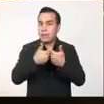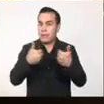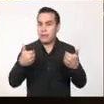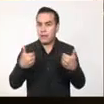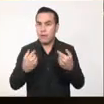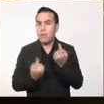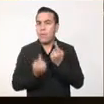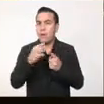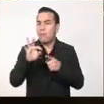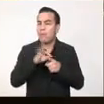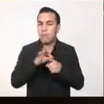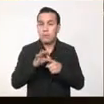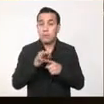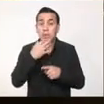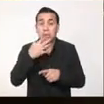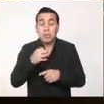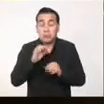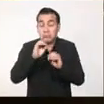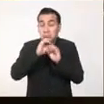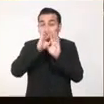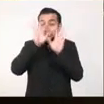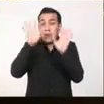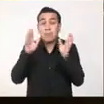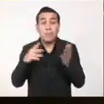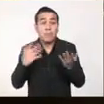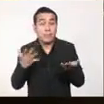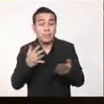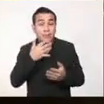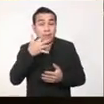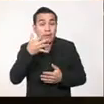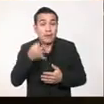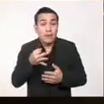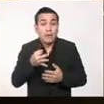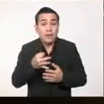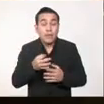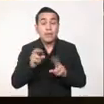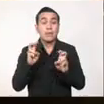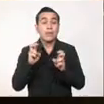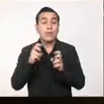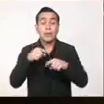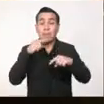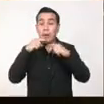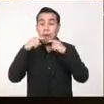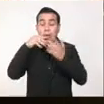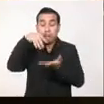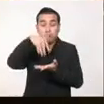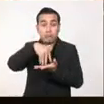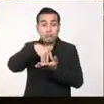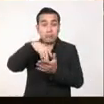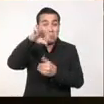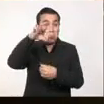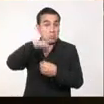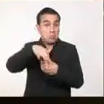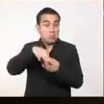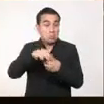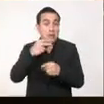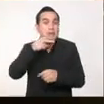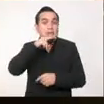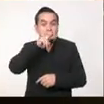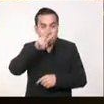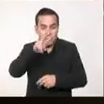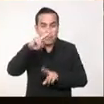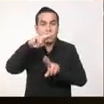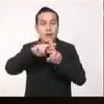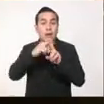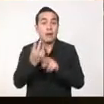cargos, pero totalmente legítimo, expresado democráticamente en las urnas. La gente votó mal que mal por Arena y por el